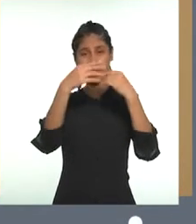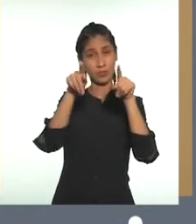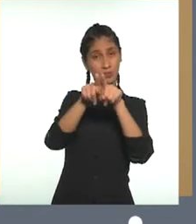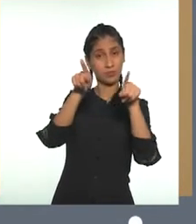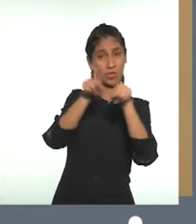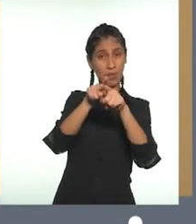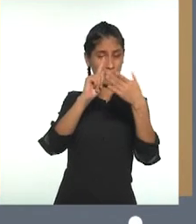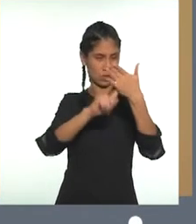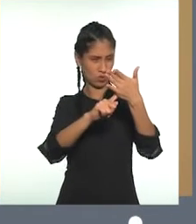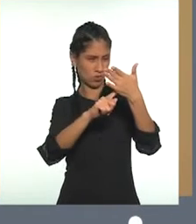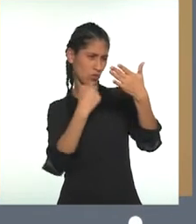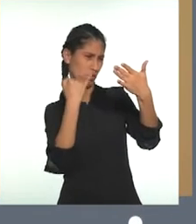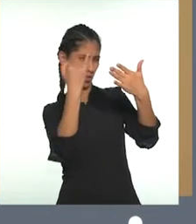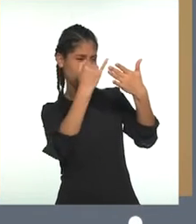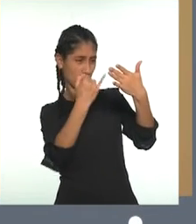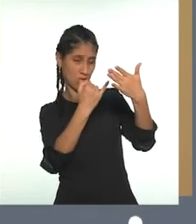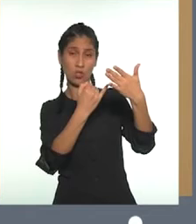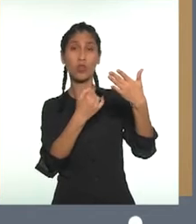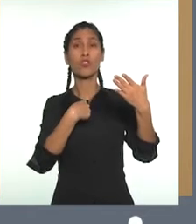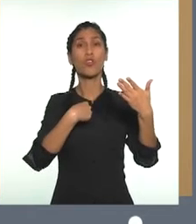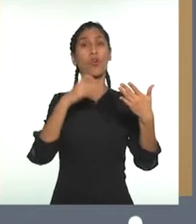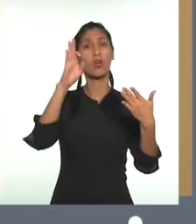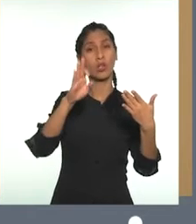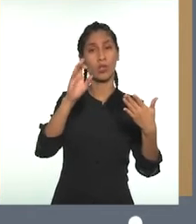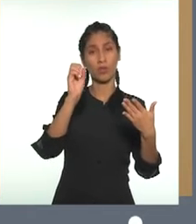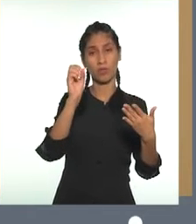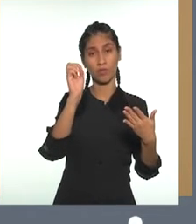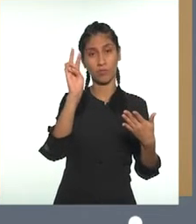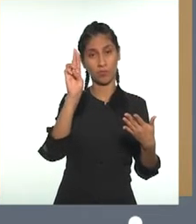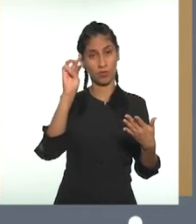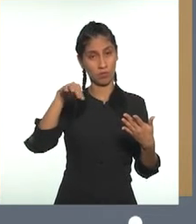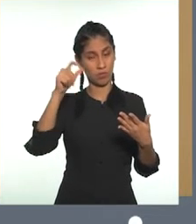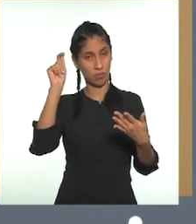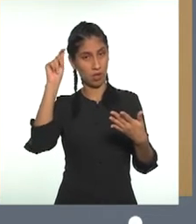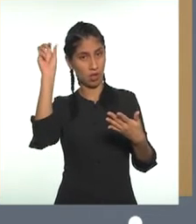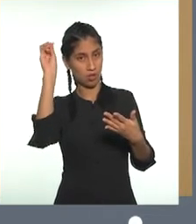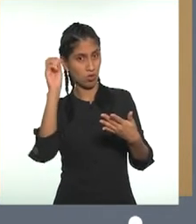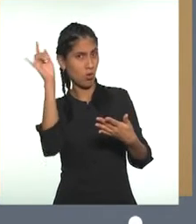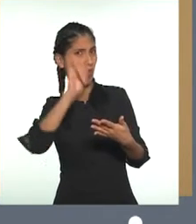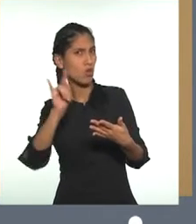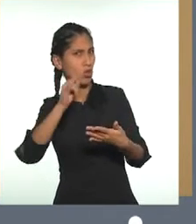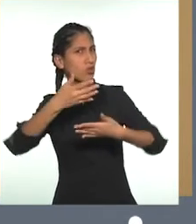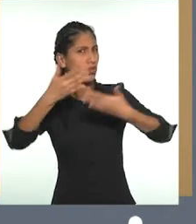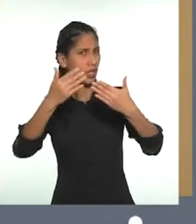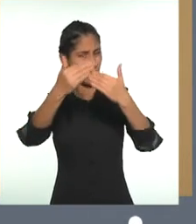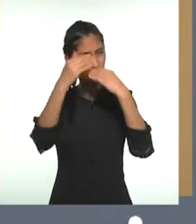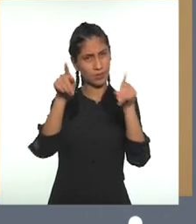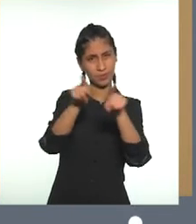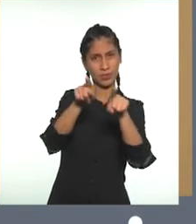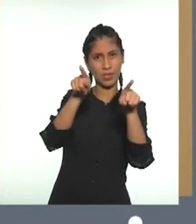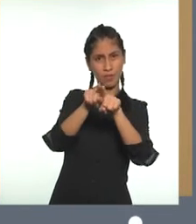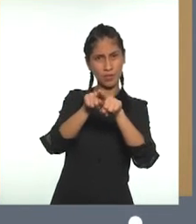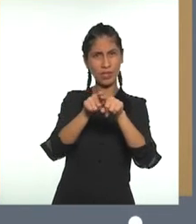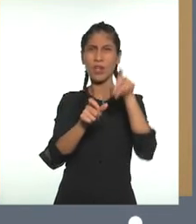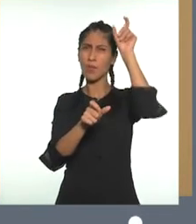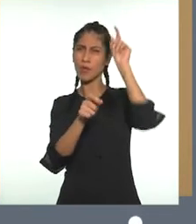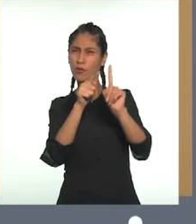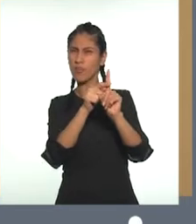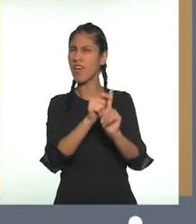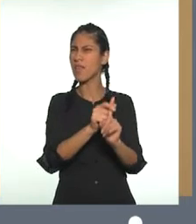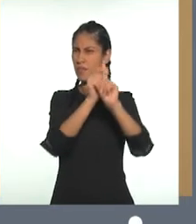¿Qué formato usaré para compartir mi narrativa visual? ¿Cuál será el personaje